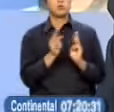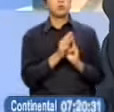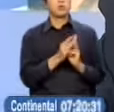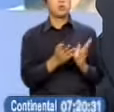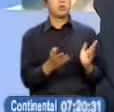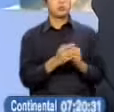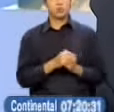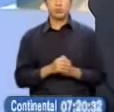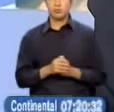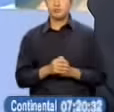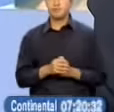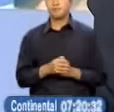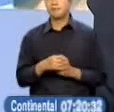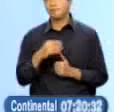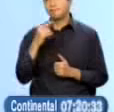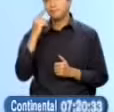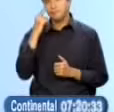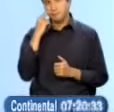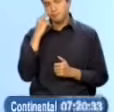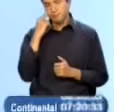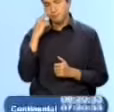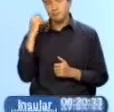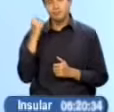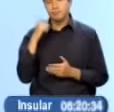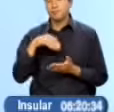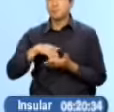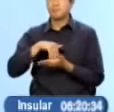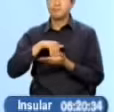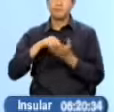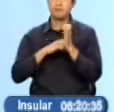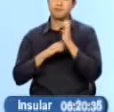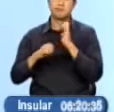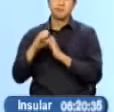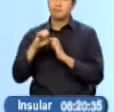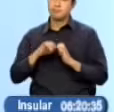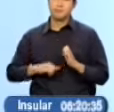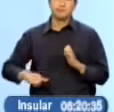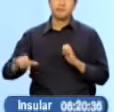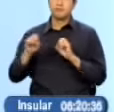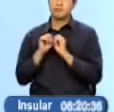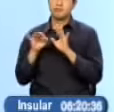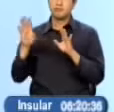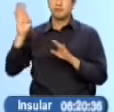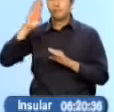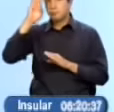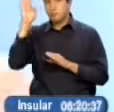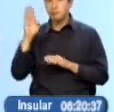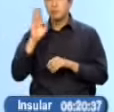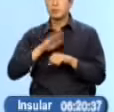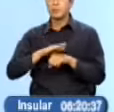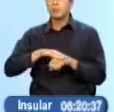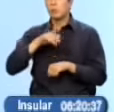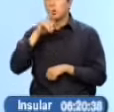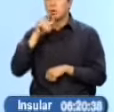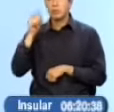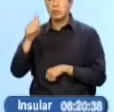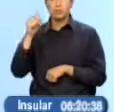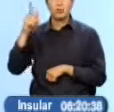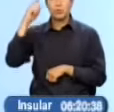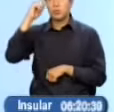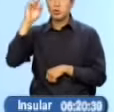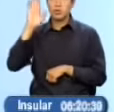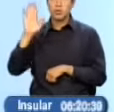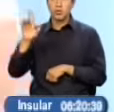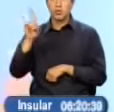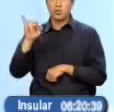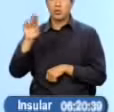claro demuestra una total debilidad de la estructura democrática en general de brasil y una culpa del propio gobierno del propio gobierno de